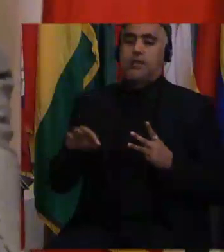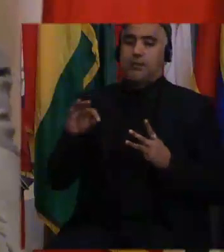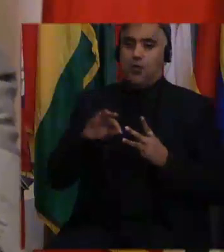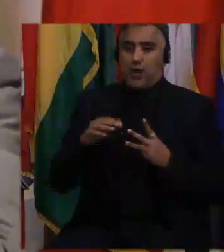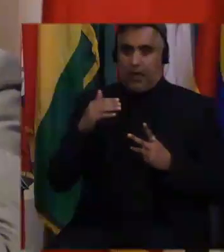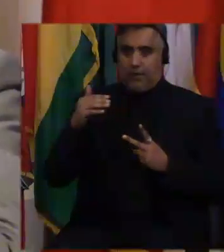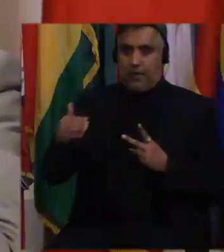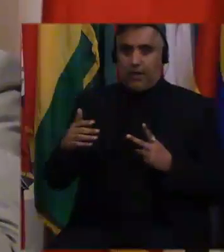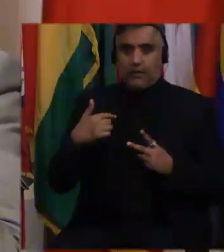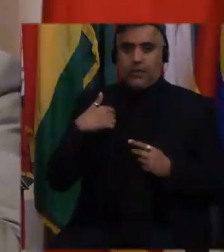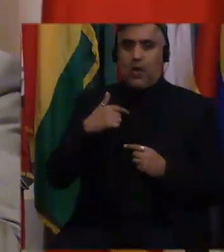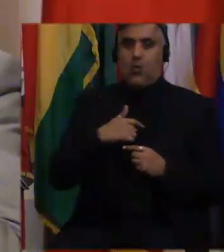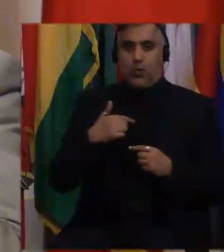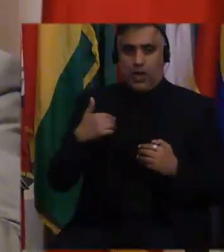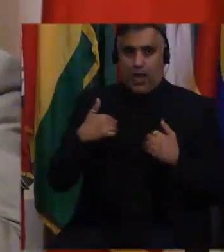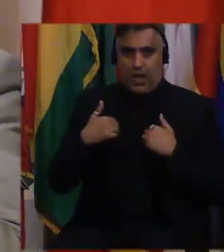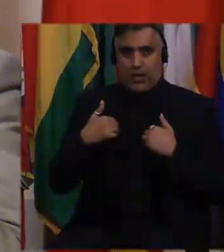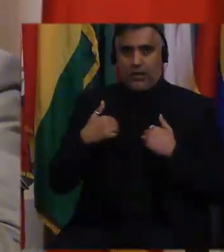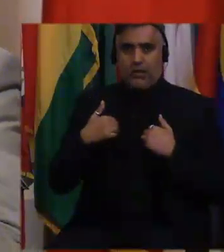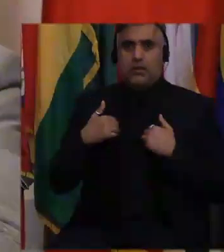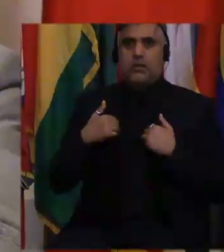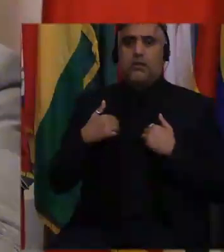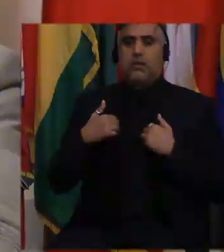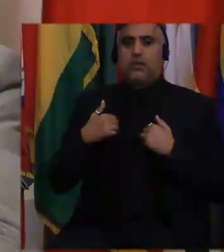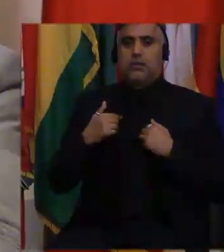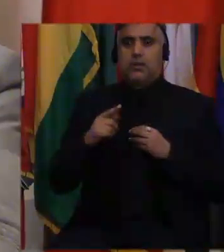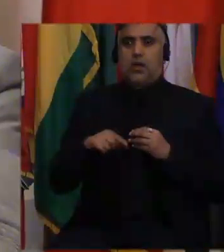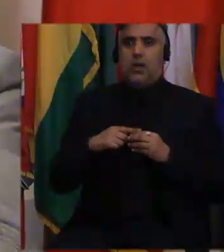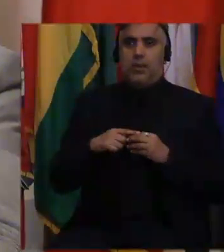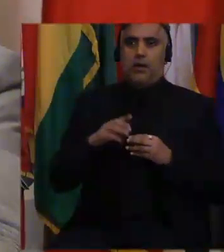Comisión Interamericana de manera sustantiva al tema.